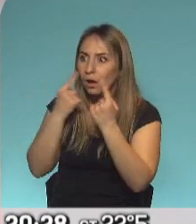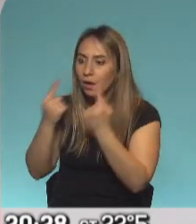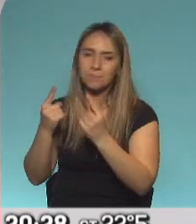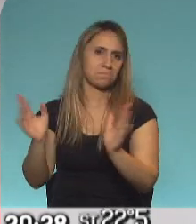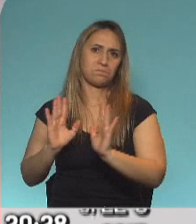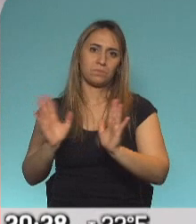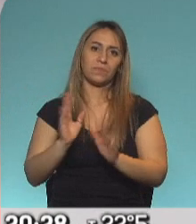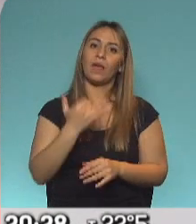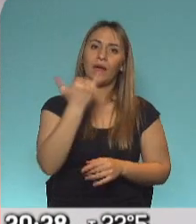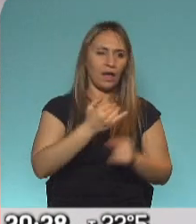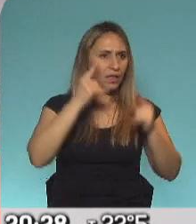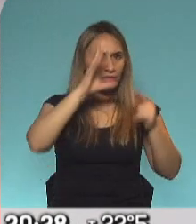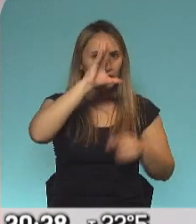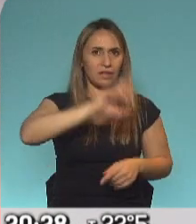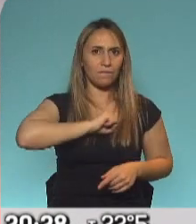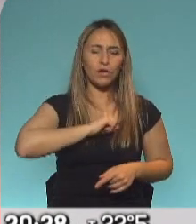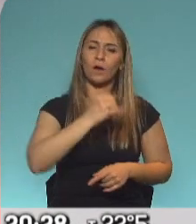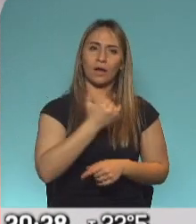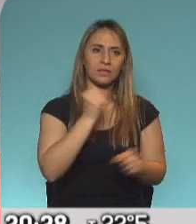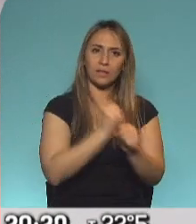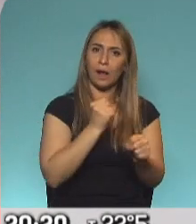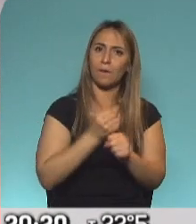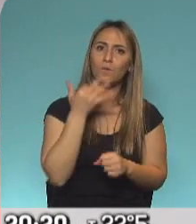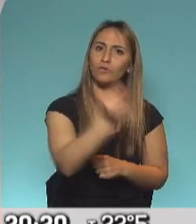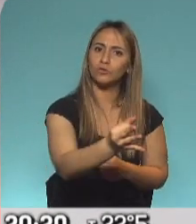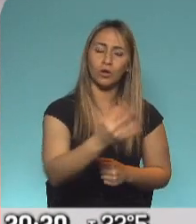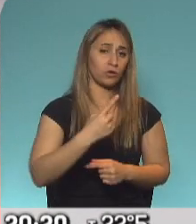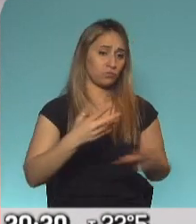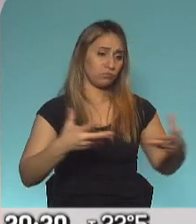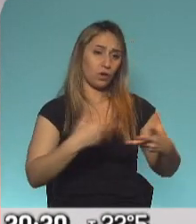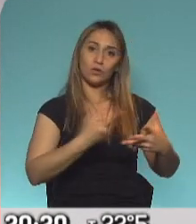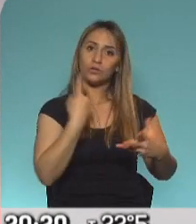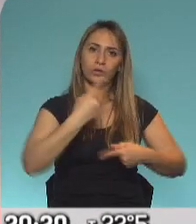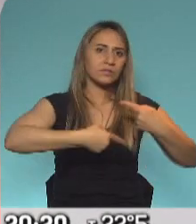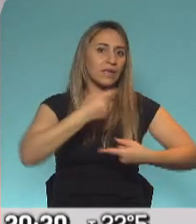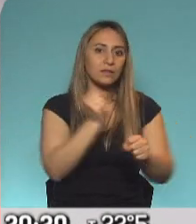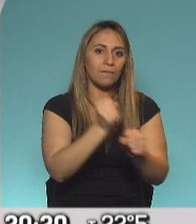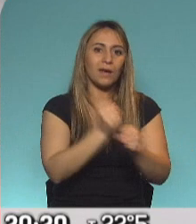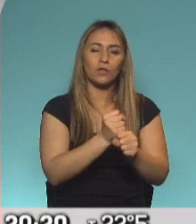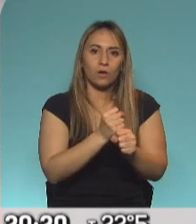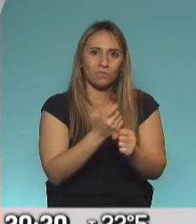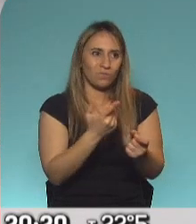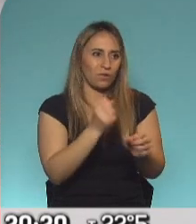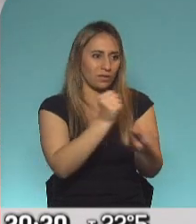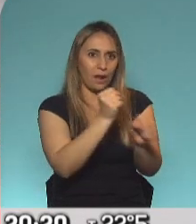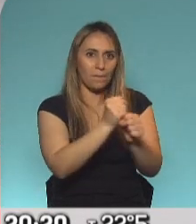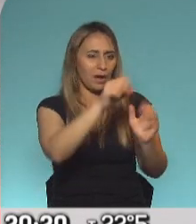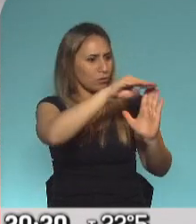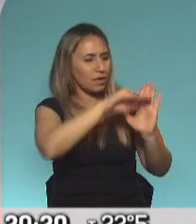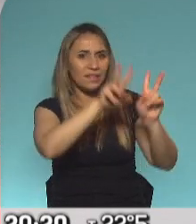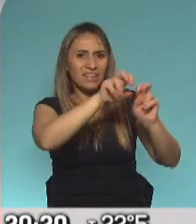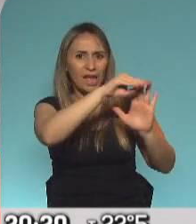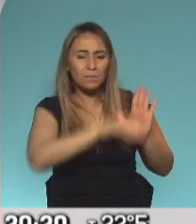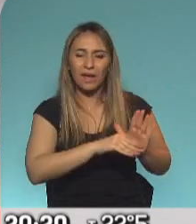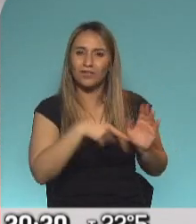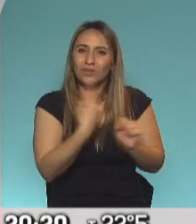desafíos por delante, trabajo por delante, tenemos que continuar con tareas que son impostergables. Imagínate si los